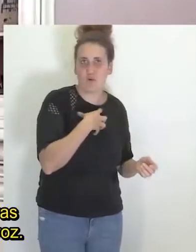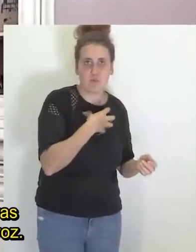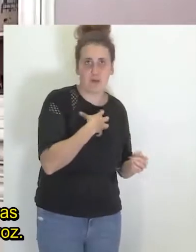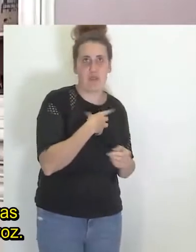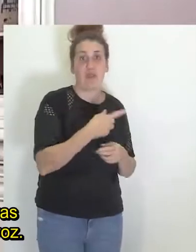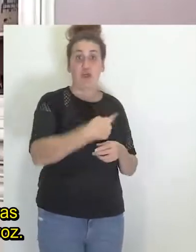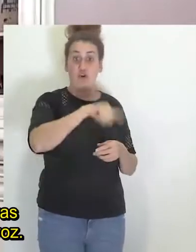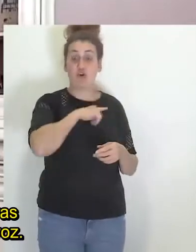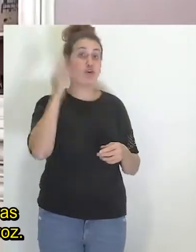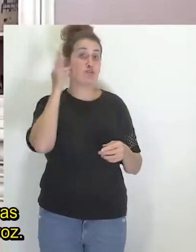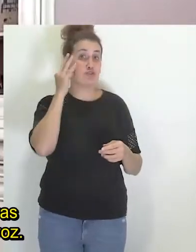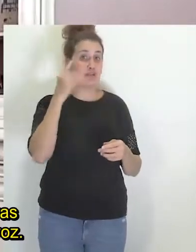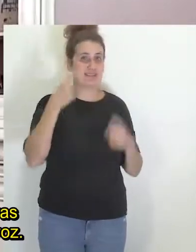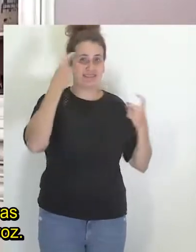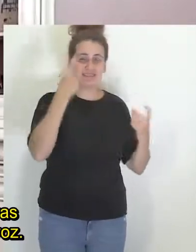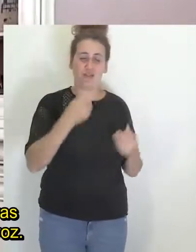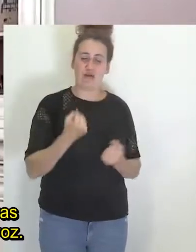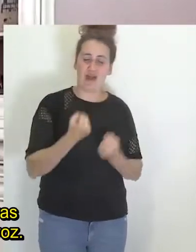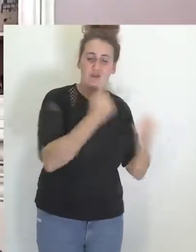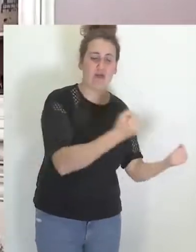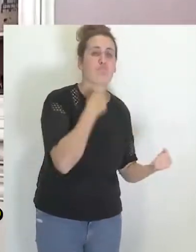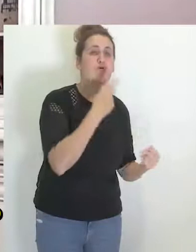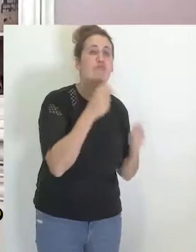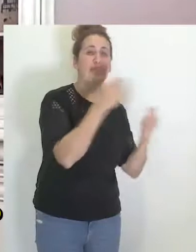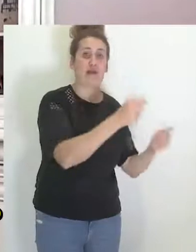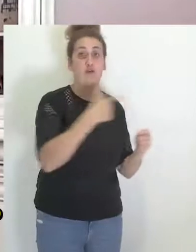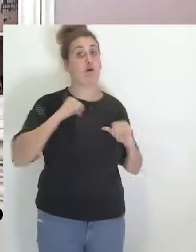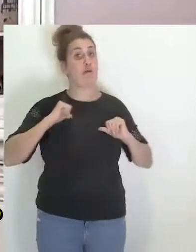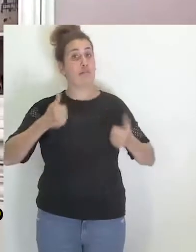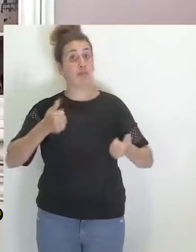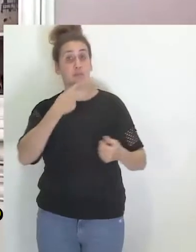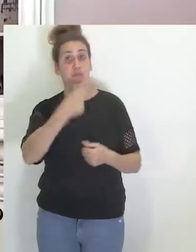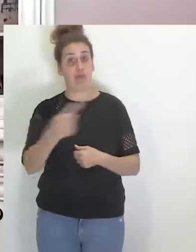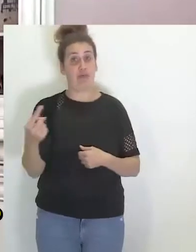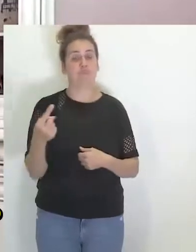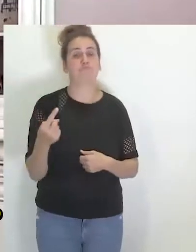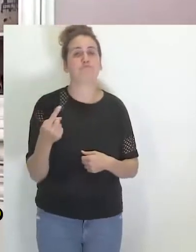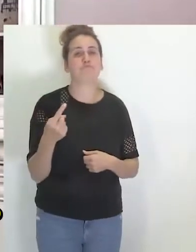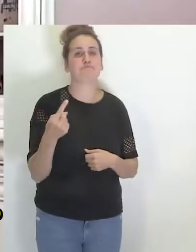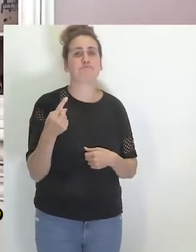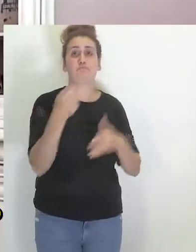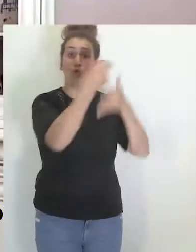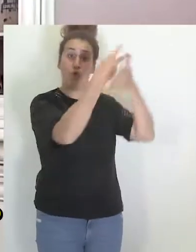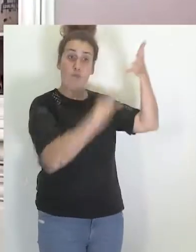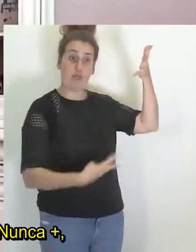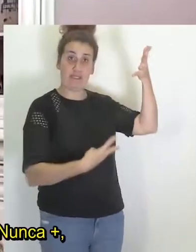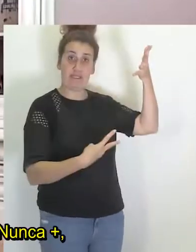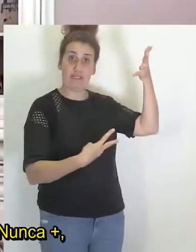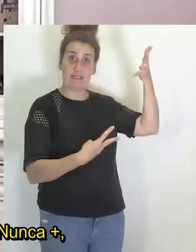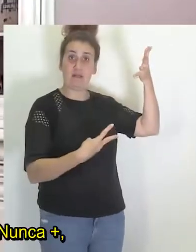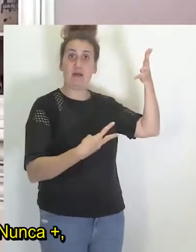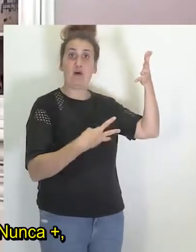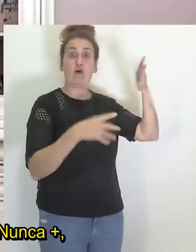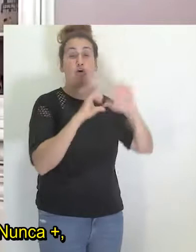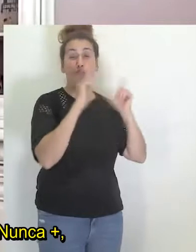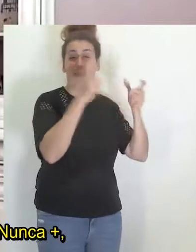otras es seguir ayudándose a dar voz. Mencionaba yo al principio el boletín que tenéis desde el